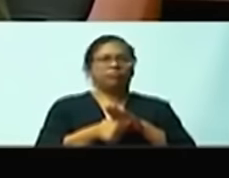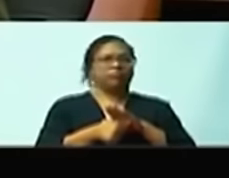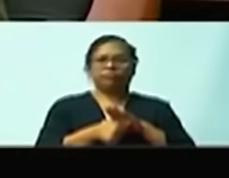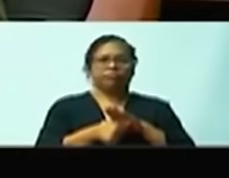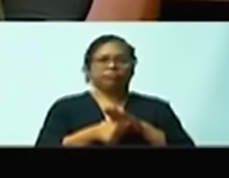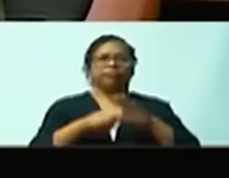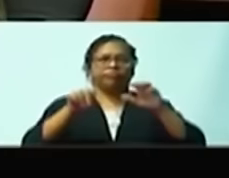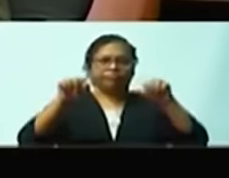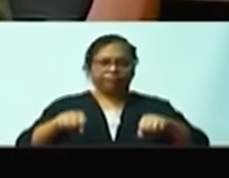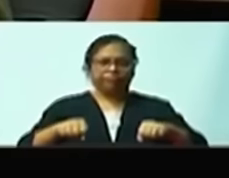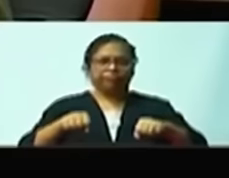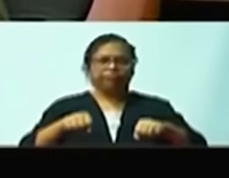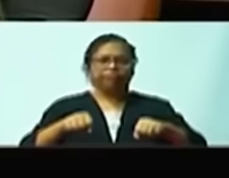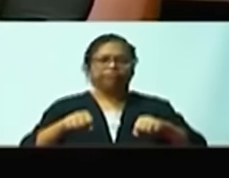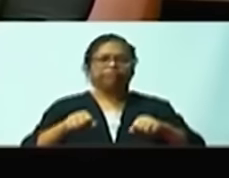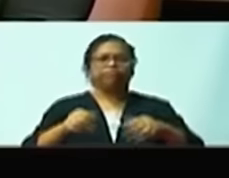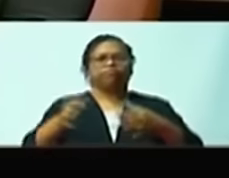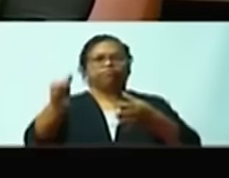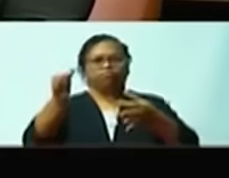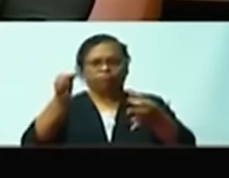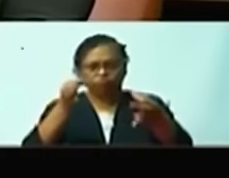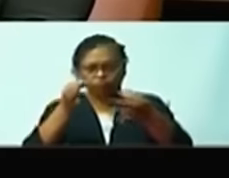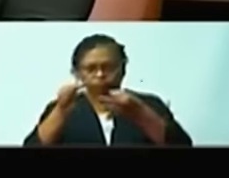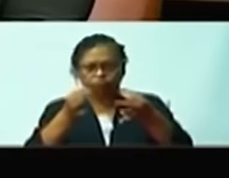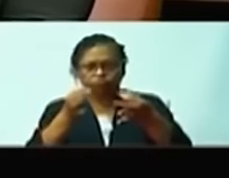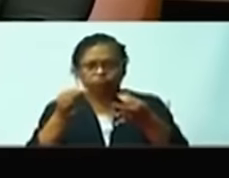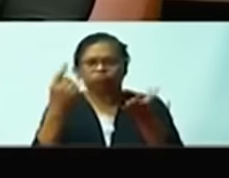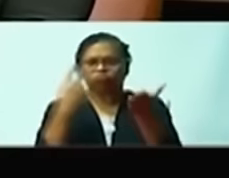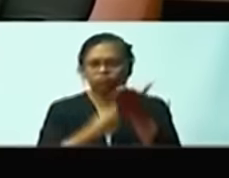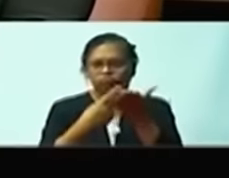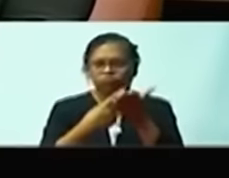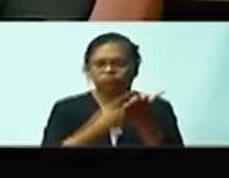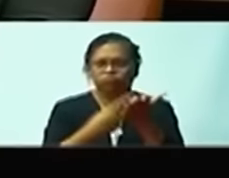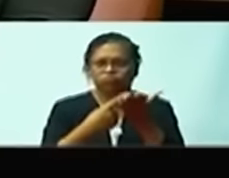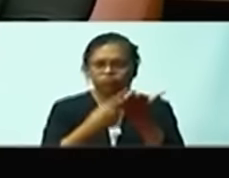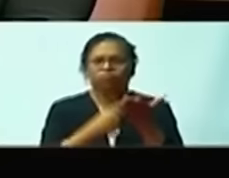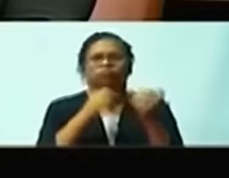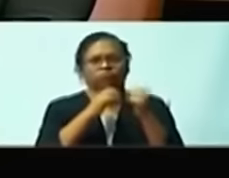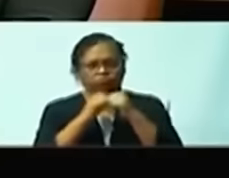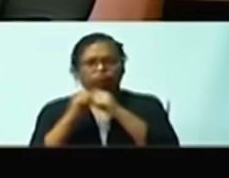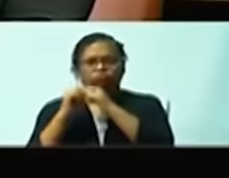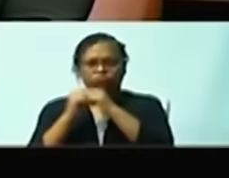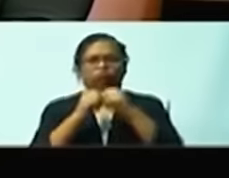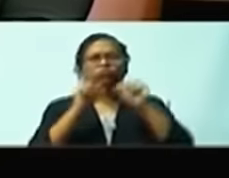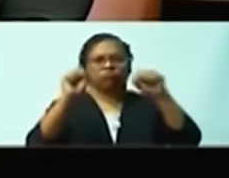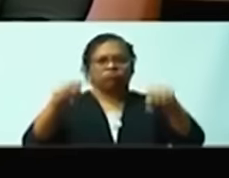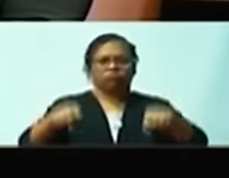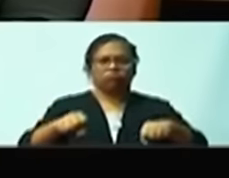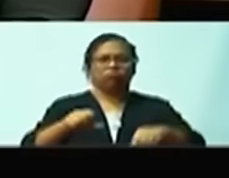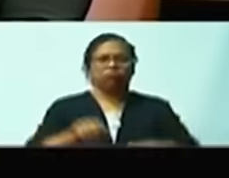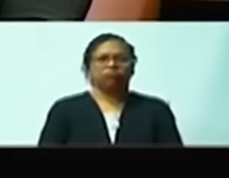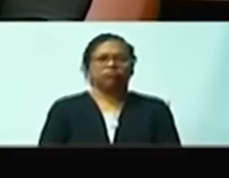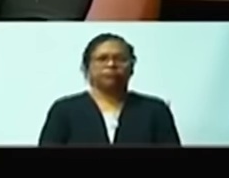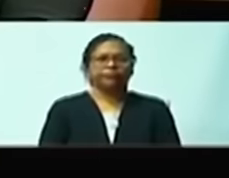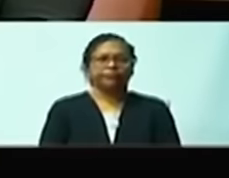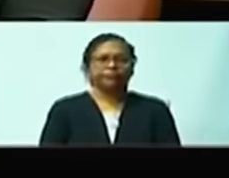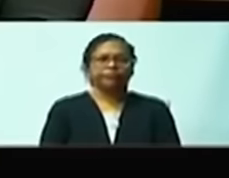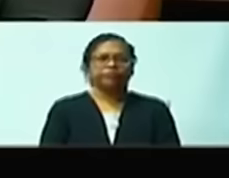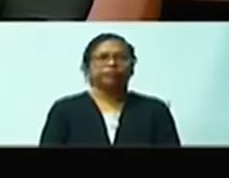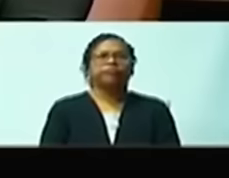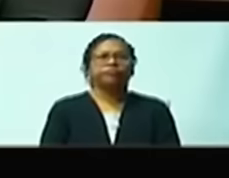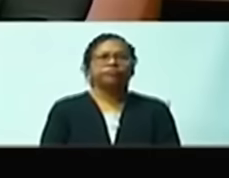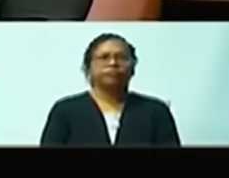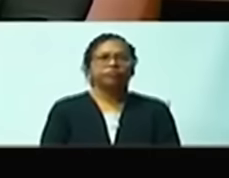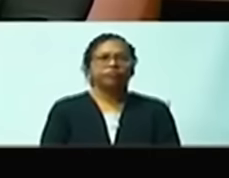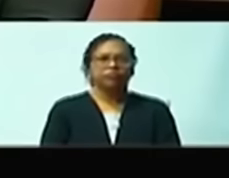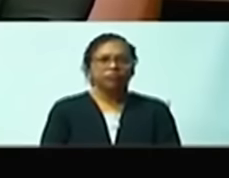institución se evita el protagonismo de las distintas instituciones